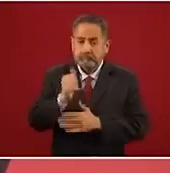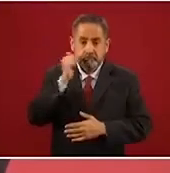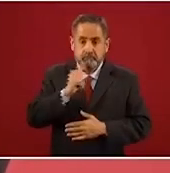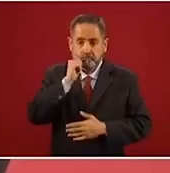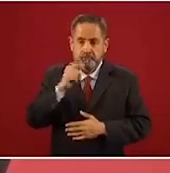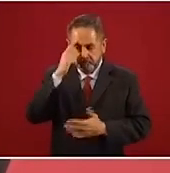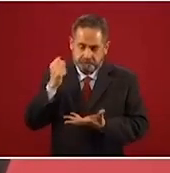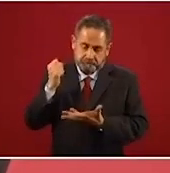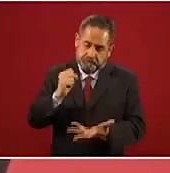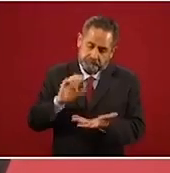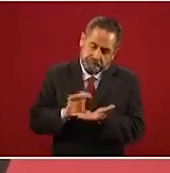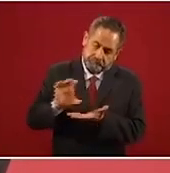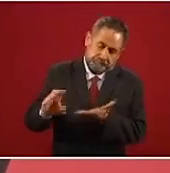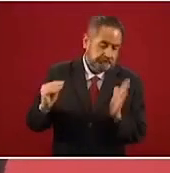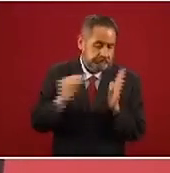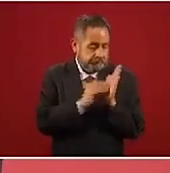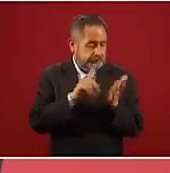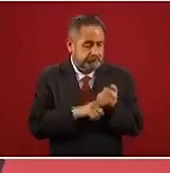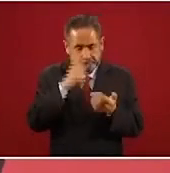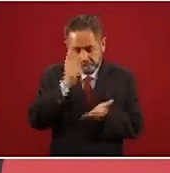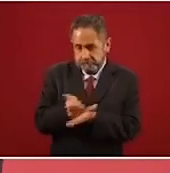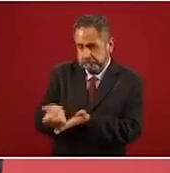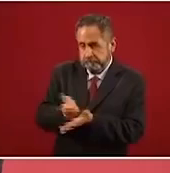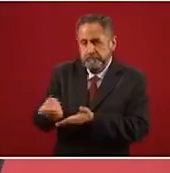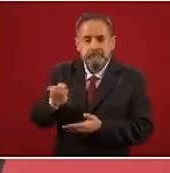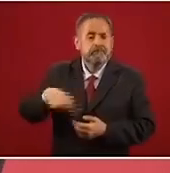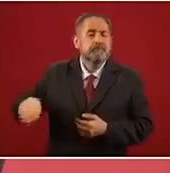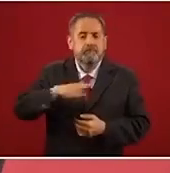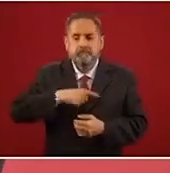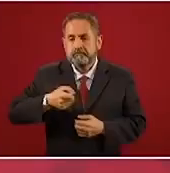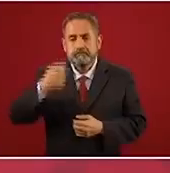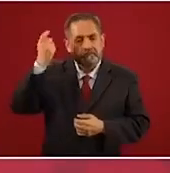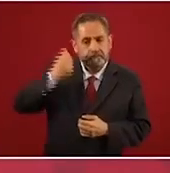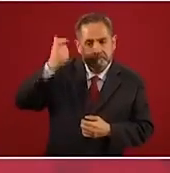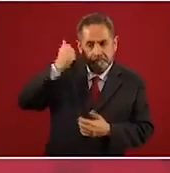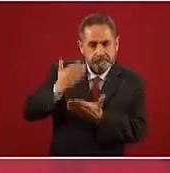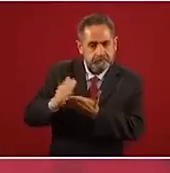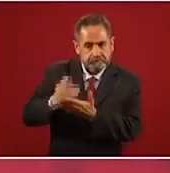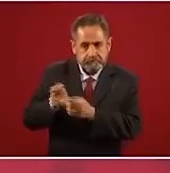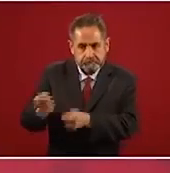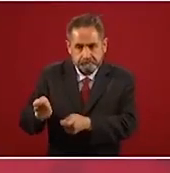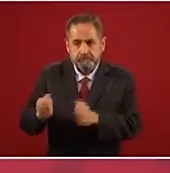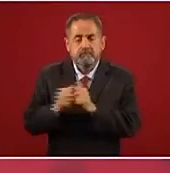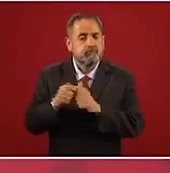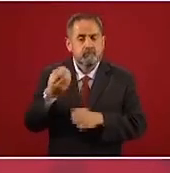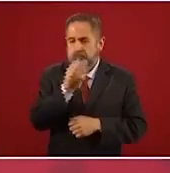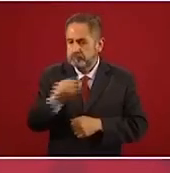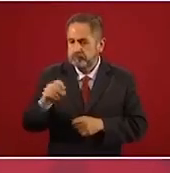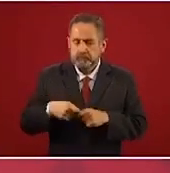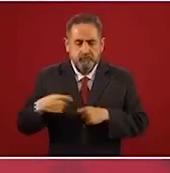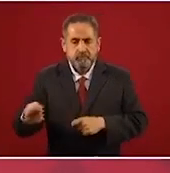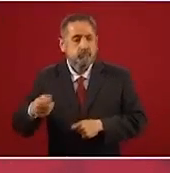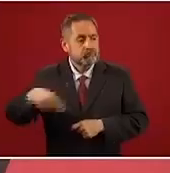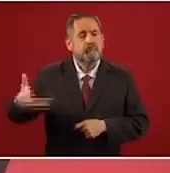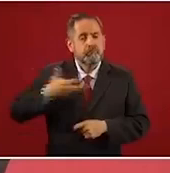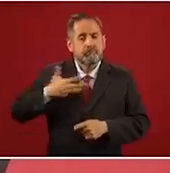el presupuesto el financiamiento para la pensión con carácter obligatorio. Es un